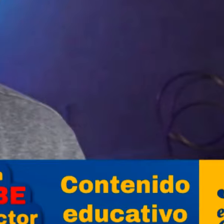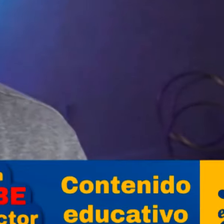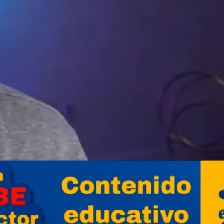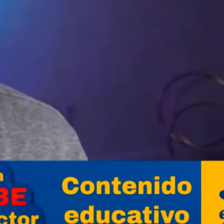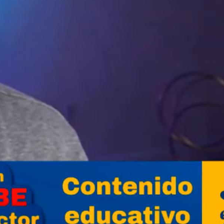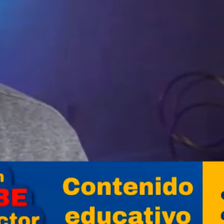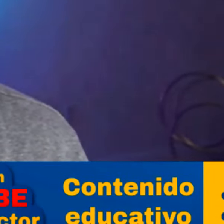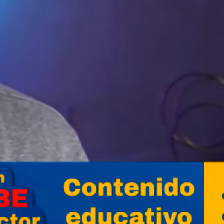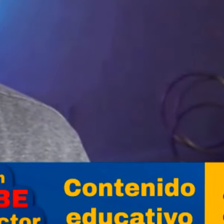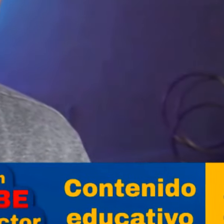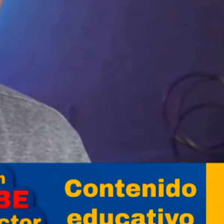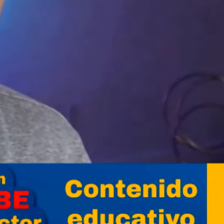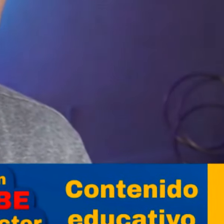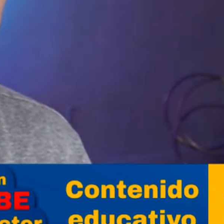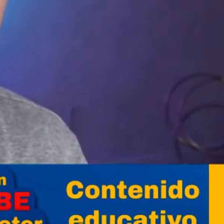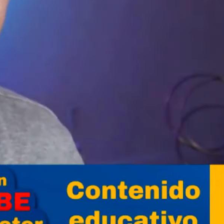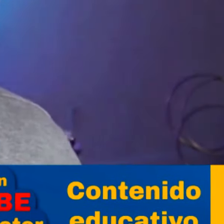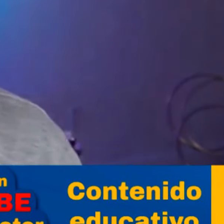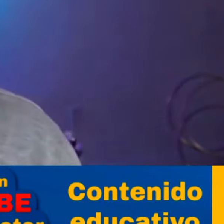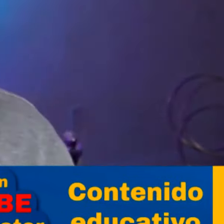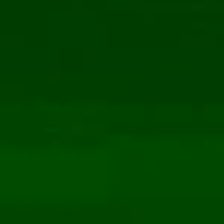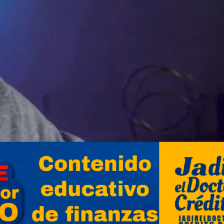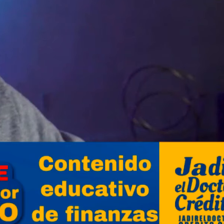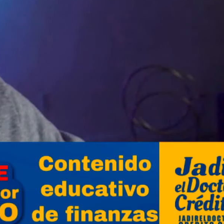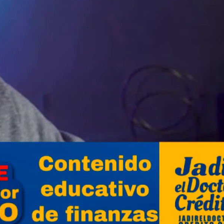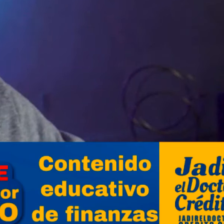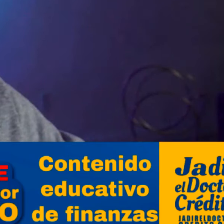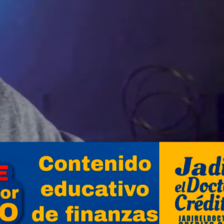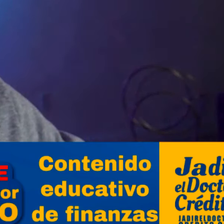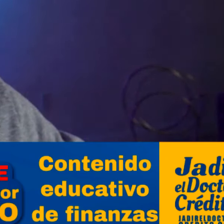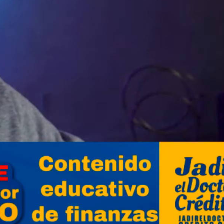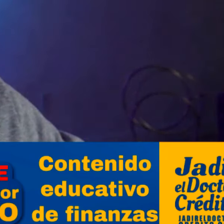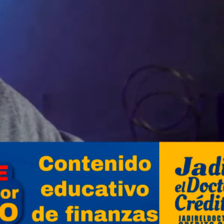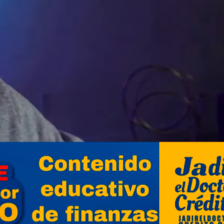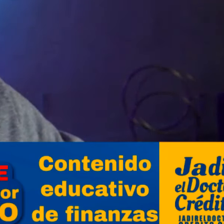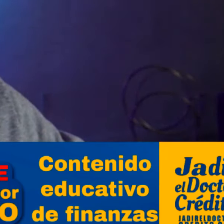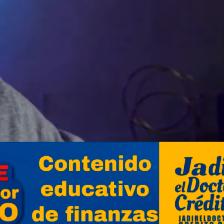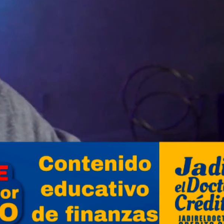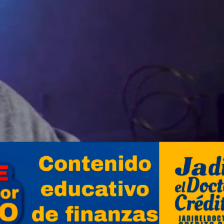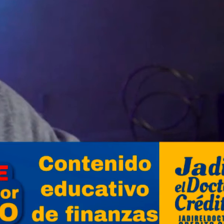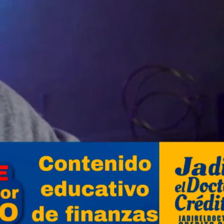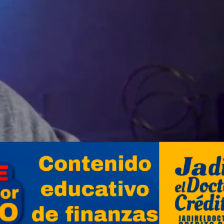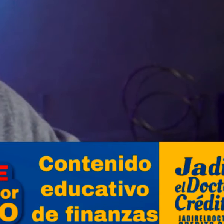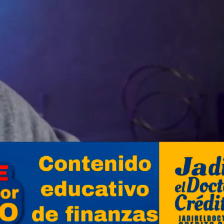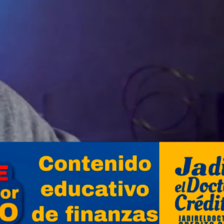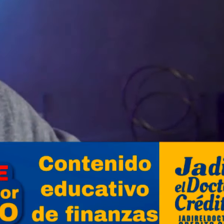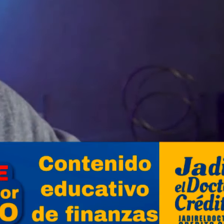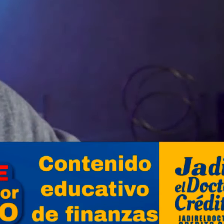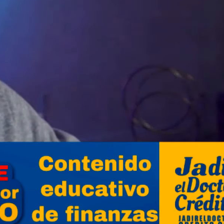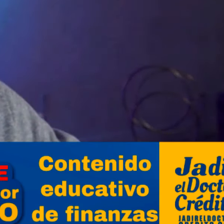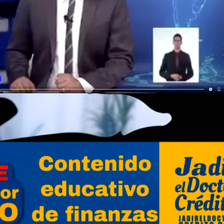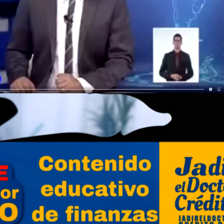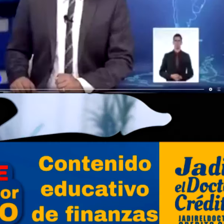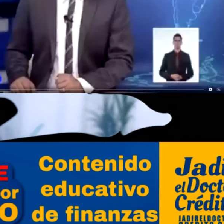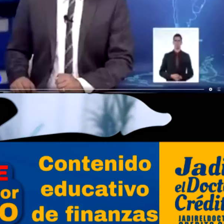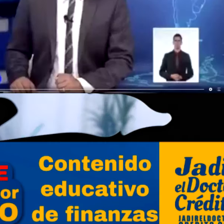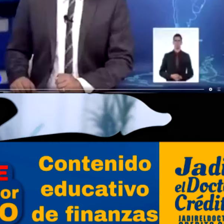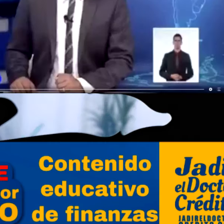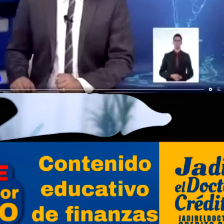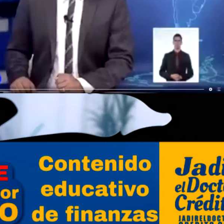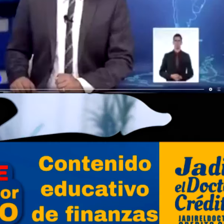búsqueda. Déjame quitar esto aquí, mira, para que tú veas. Esto es de hace como 4 años. Y esto fue una búsqueda rápida que hice. Mira para acá. Mira